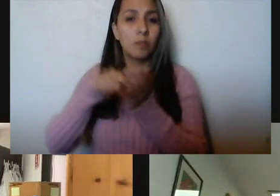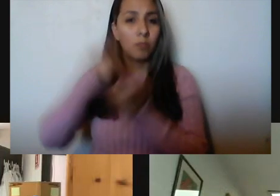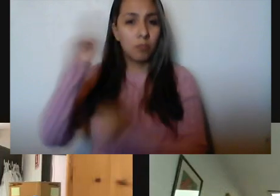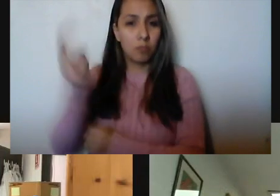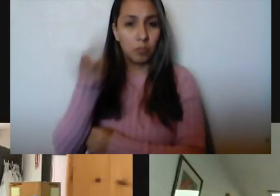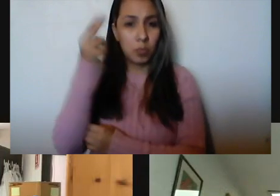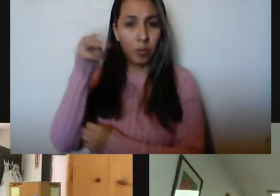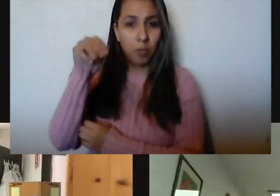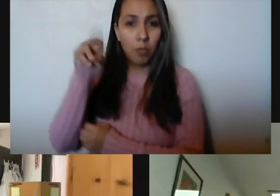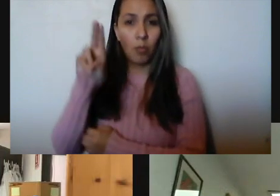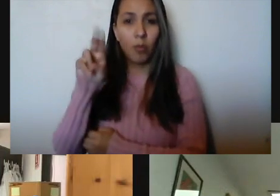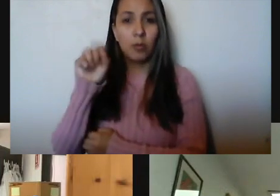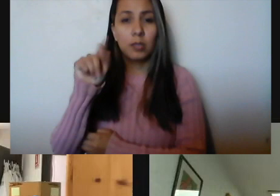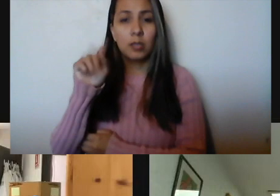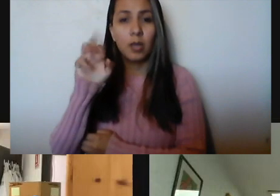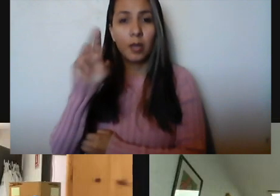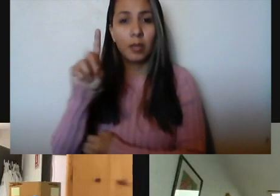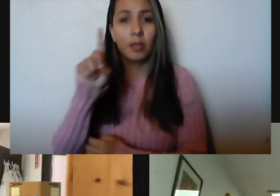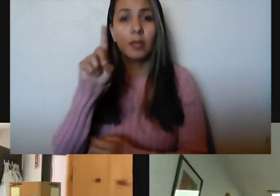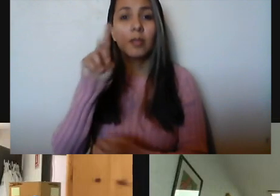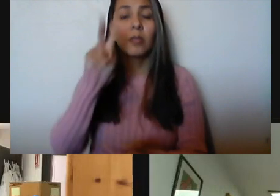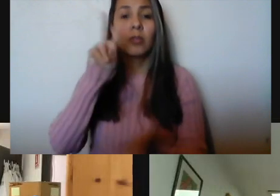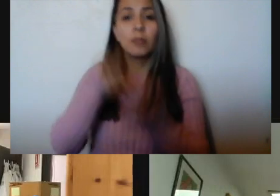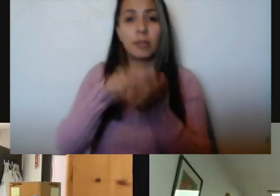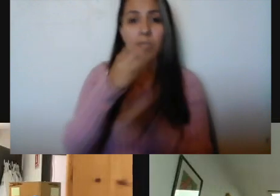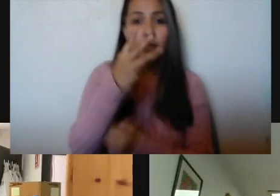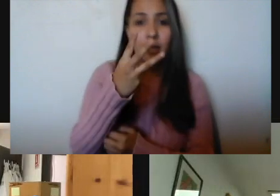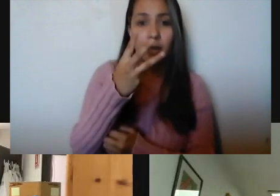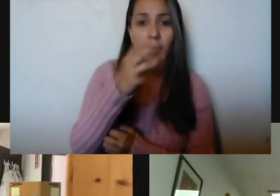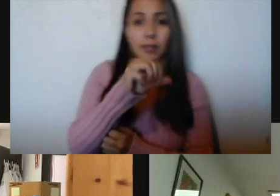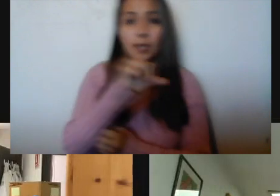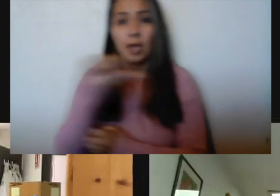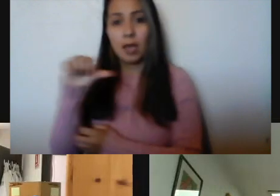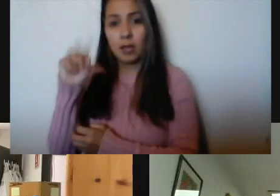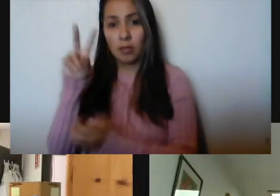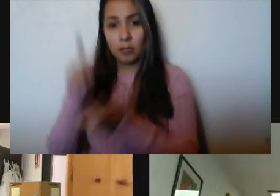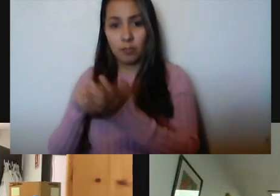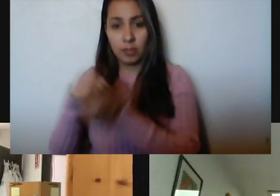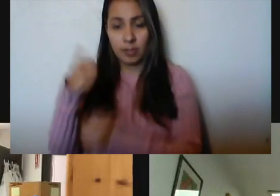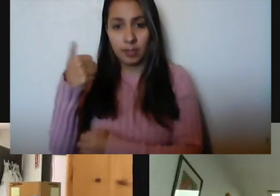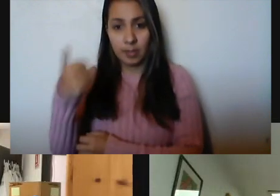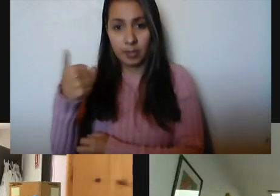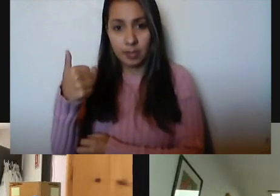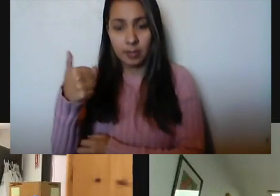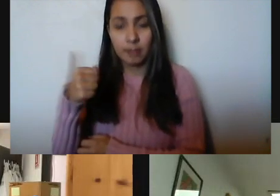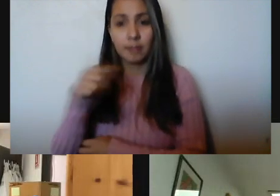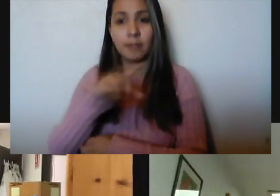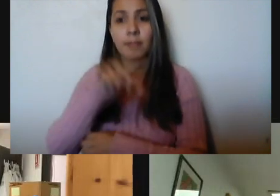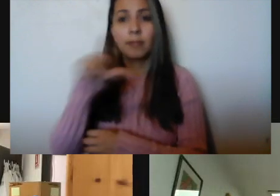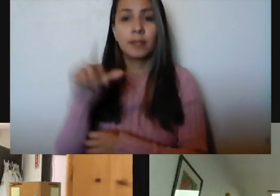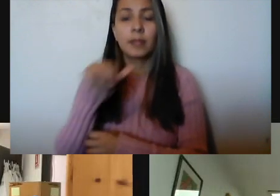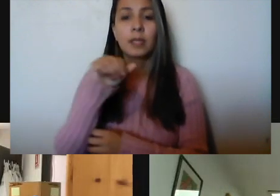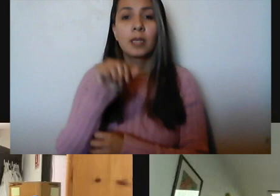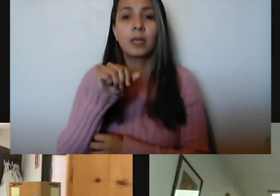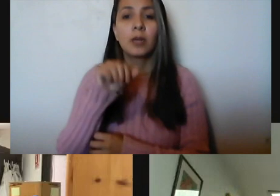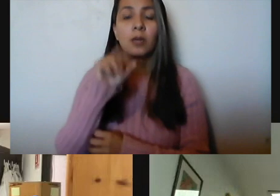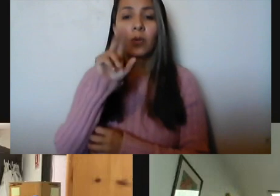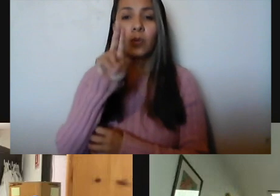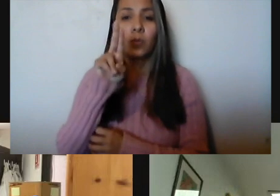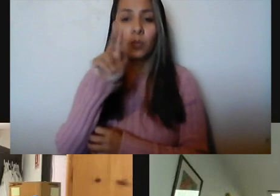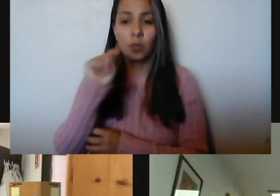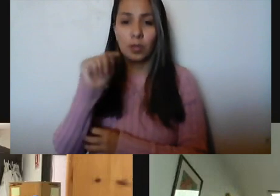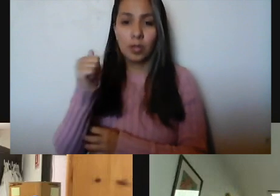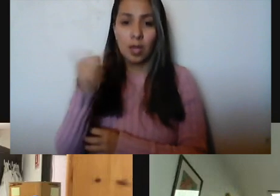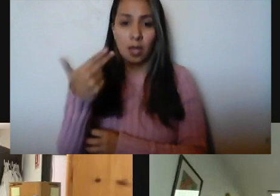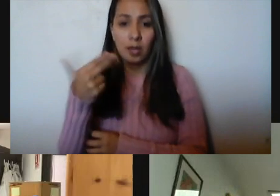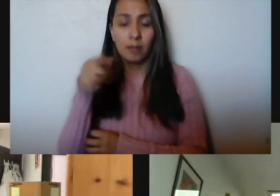de Münster en el año 2003 al 2006. Realizó estancias postdoctorales en la Universidad Estatal de Utah